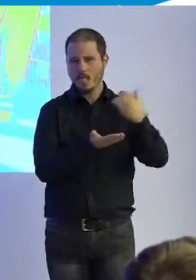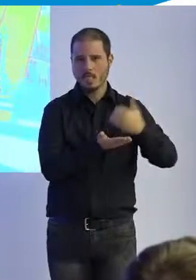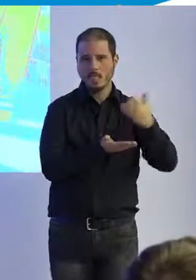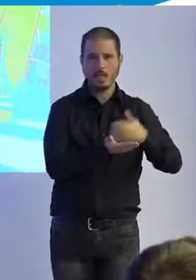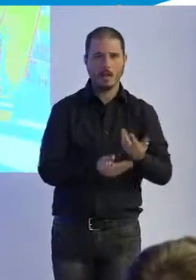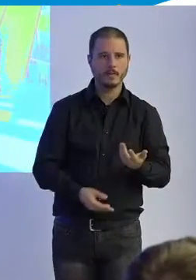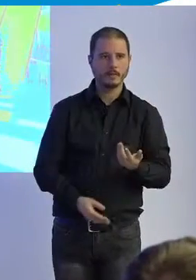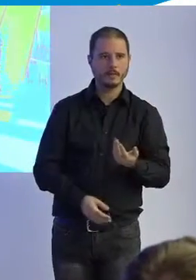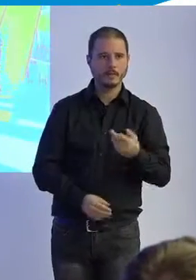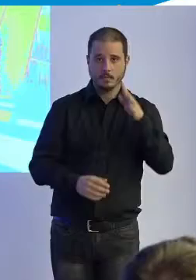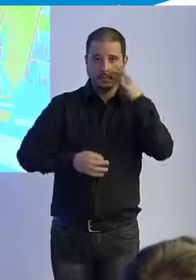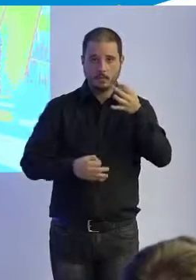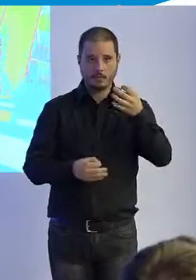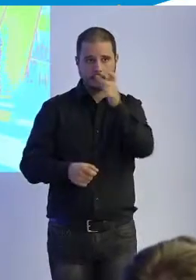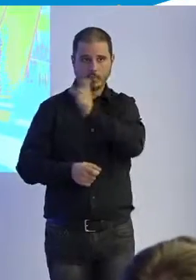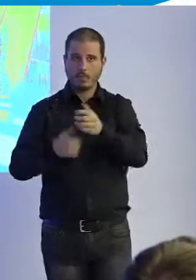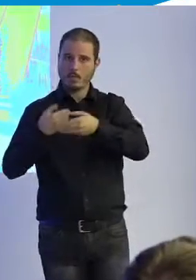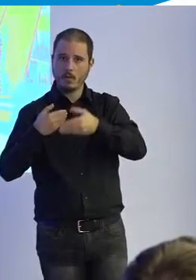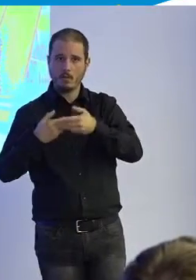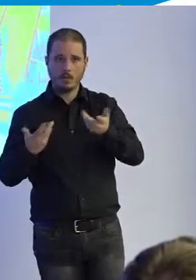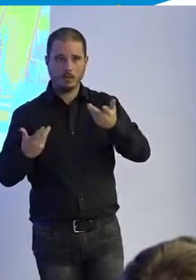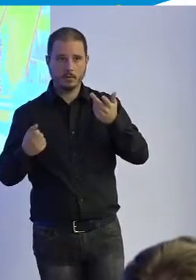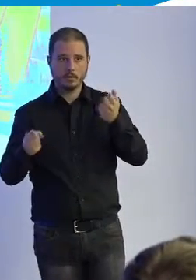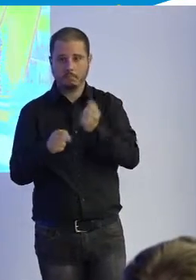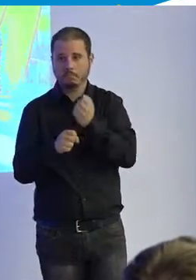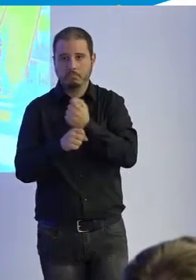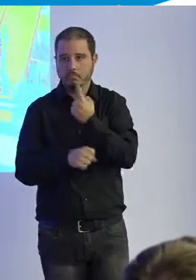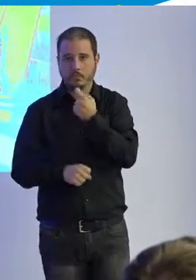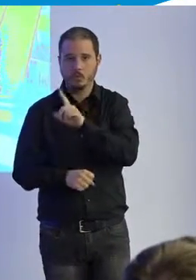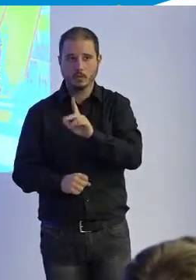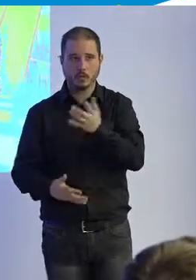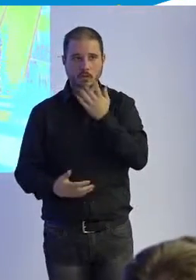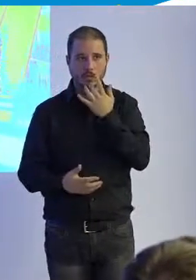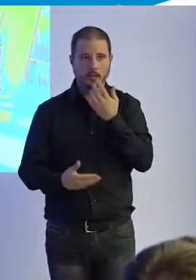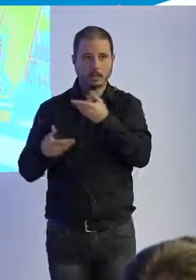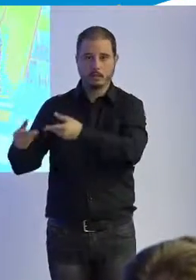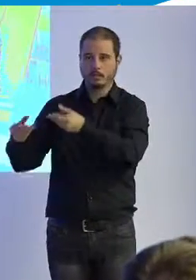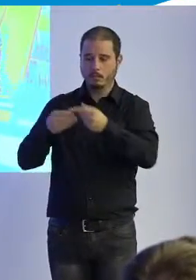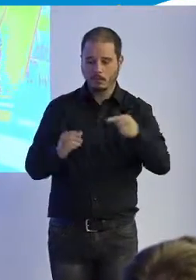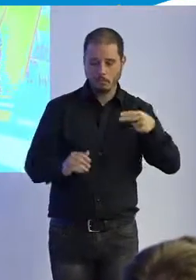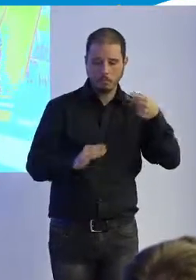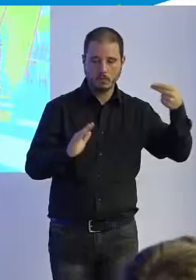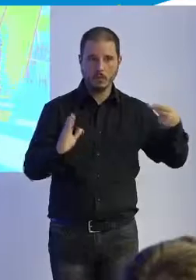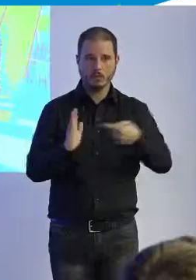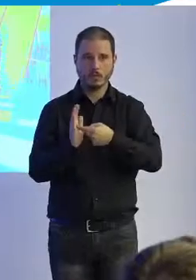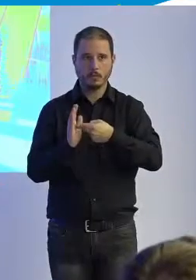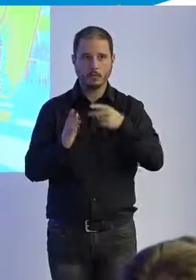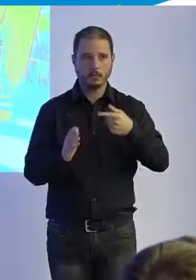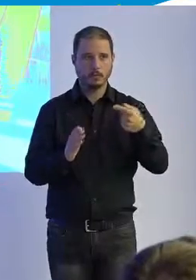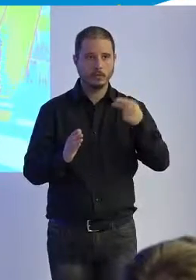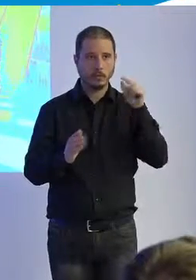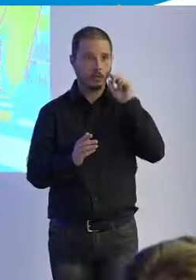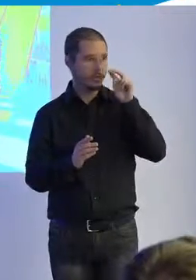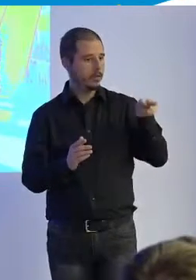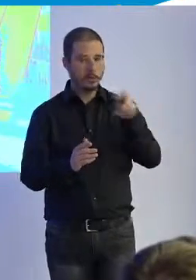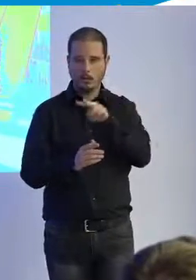sea, realmente la gente de videojuegos es que no te cuesta ningún trabajo. O sea, literalmente cuando nos llegó las gafas la enchufamos al Unity, coño, si se ve